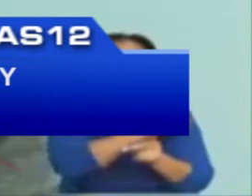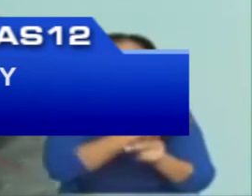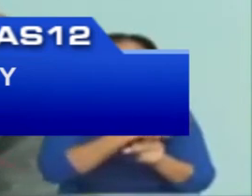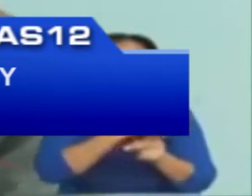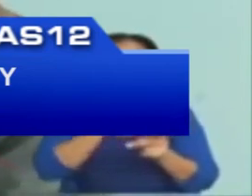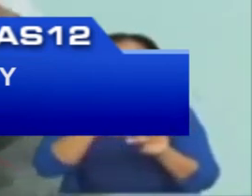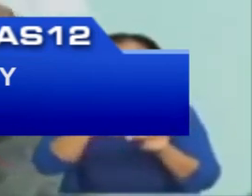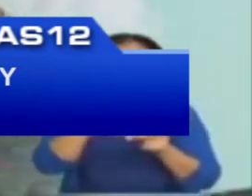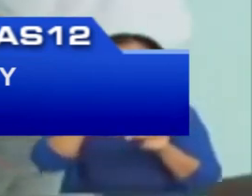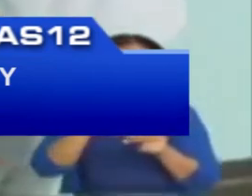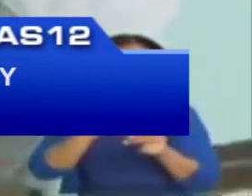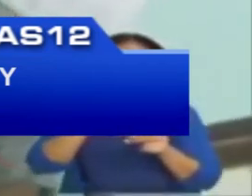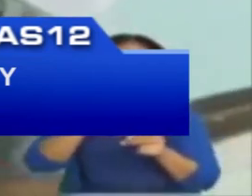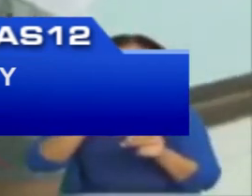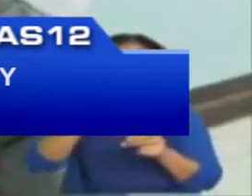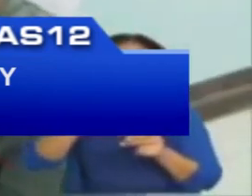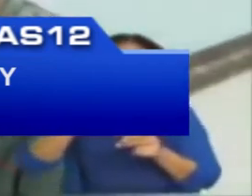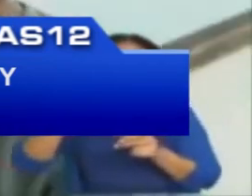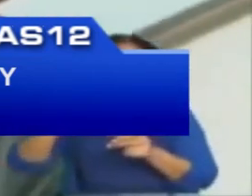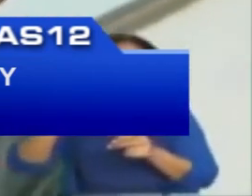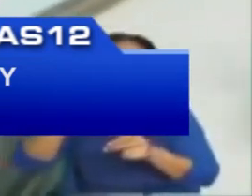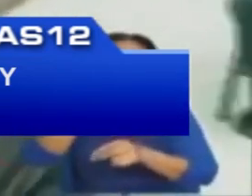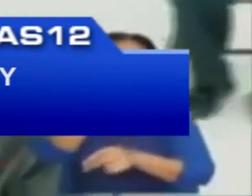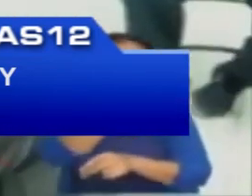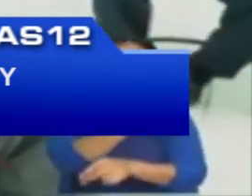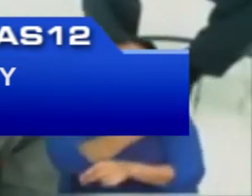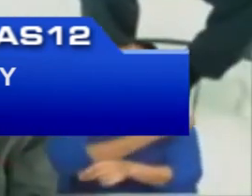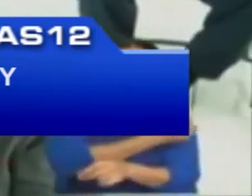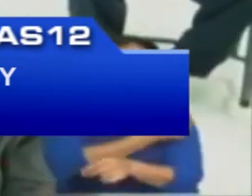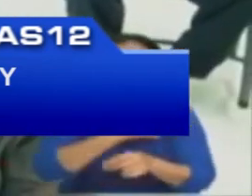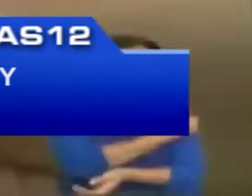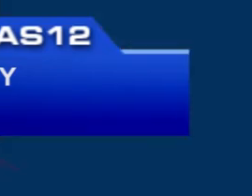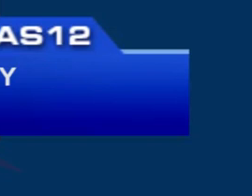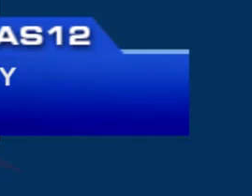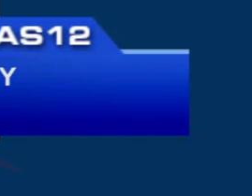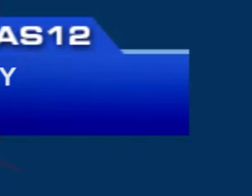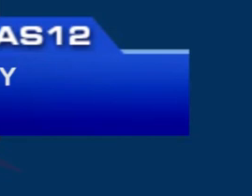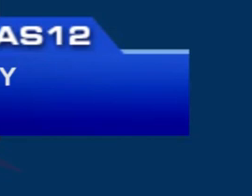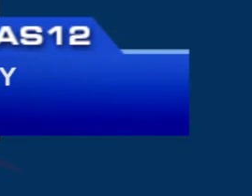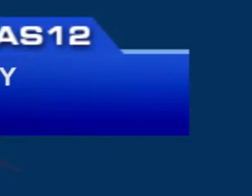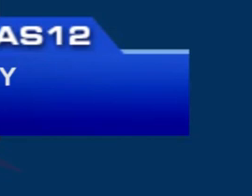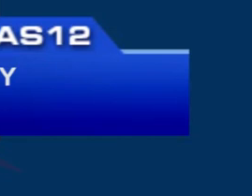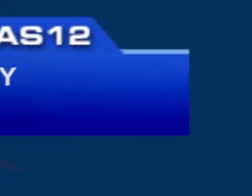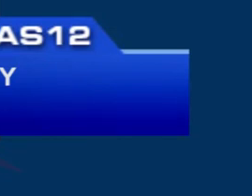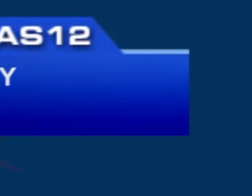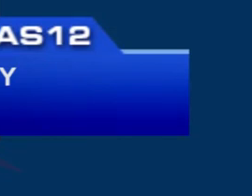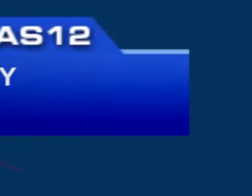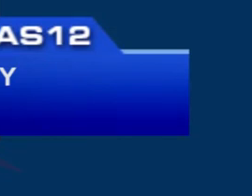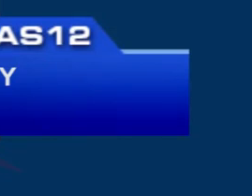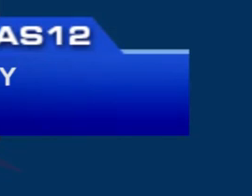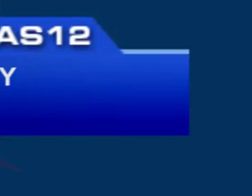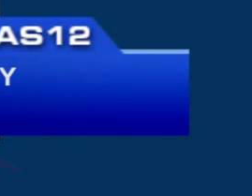Chinandega, también Instituto de Medicina Natural, son segundas dosis y todas a las 8 de la mañana. En Chinandega, vía 15 de